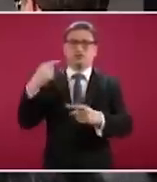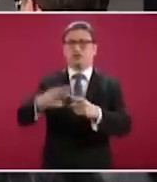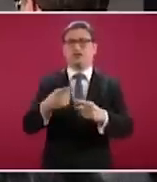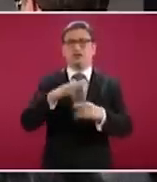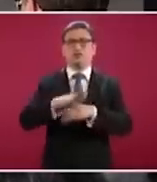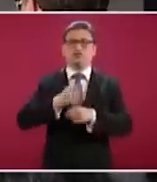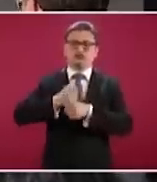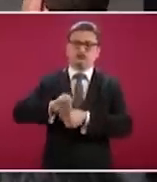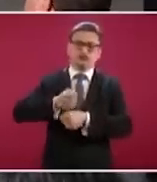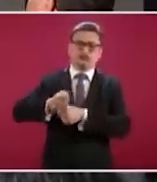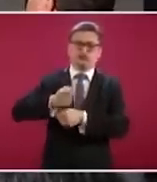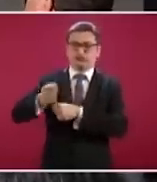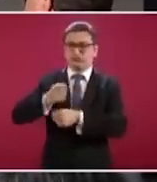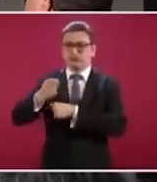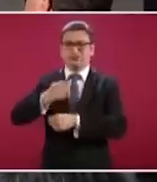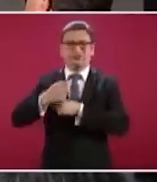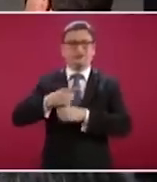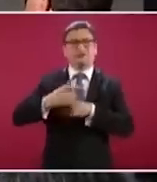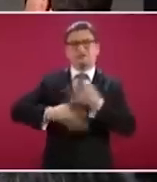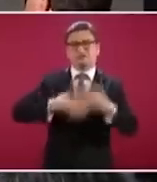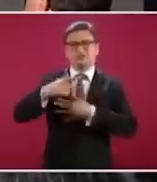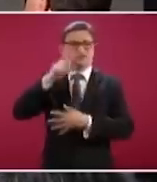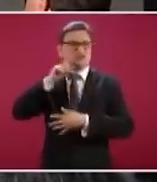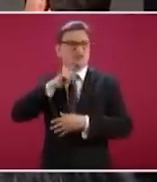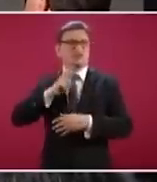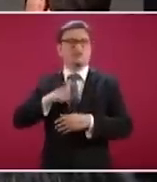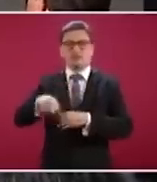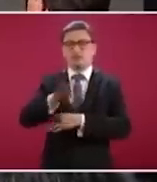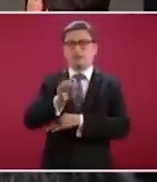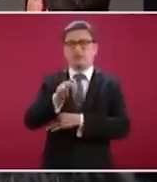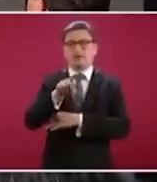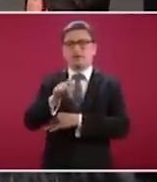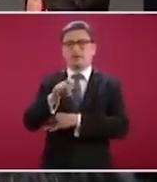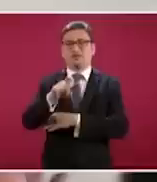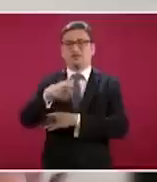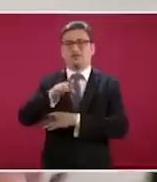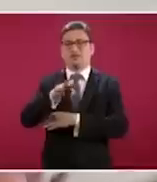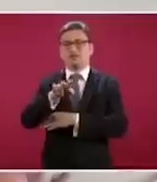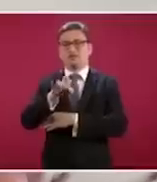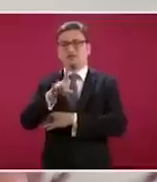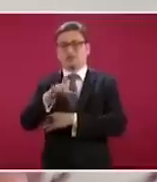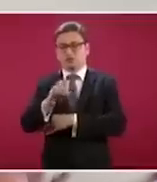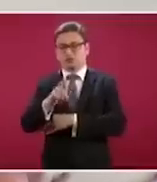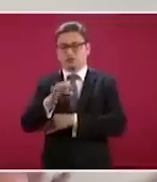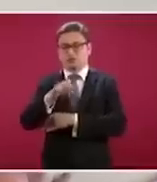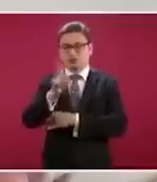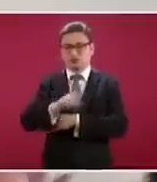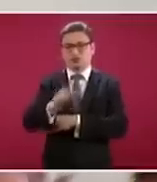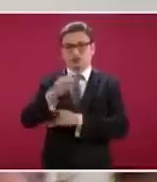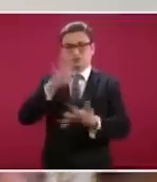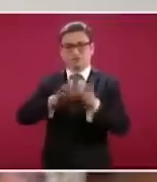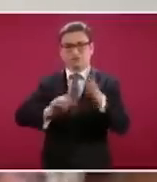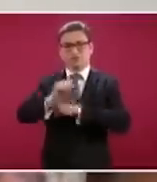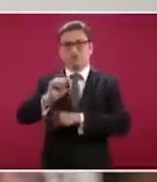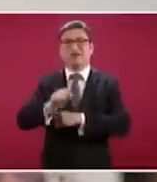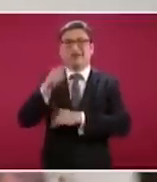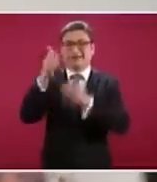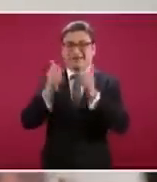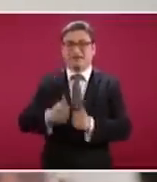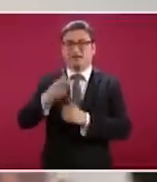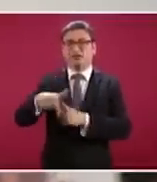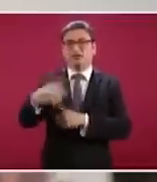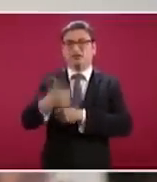la tortura y violencia sexual que sufrió Brenda Quevedo Cruz, víctima de encarcelamiento injusto, quien lleva 12 años